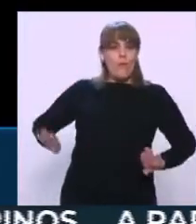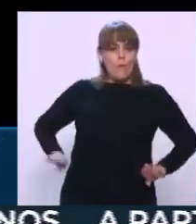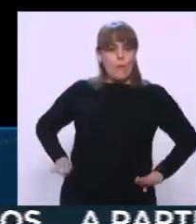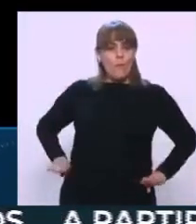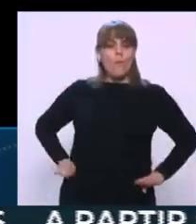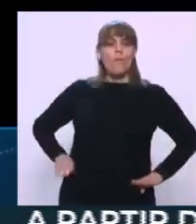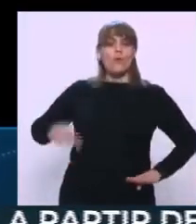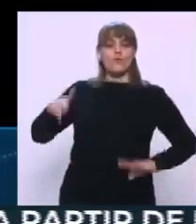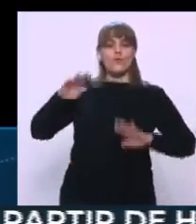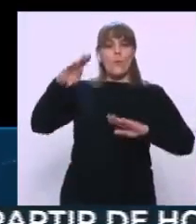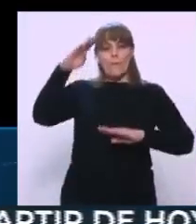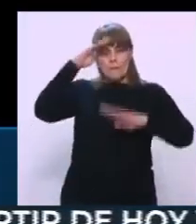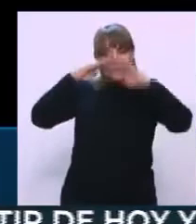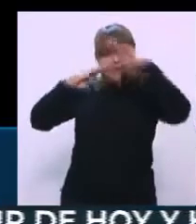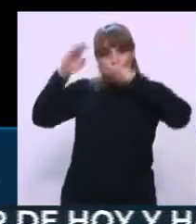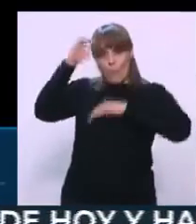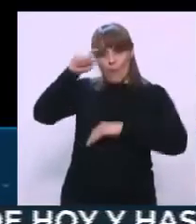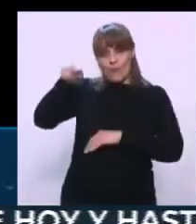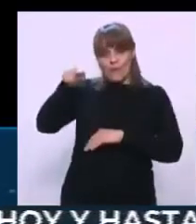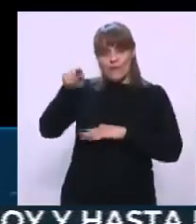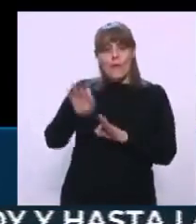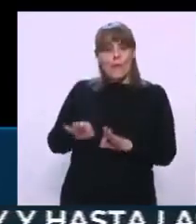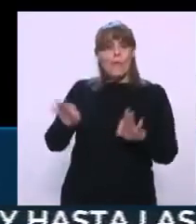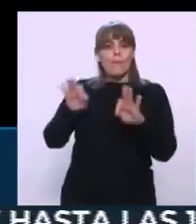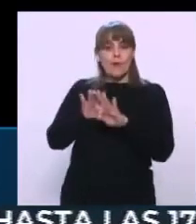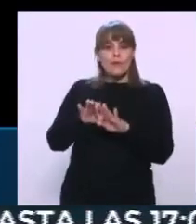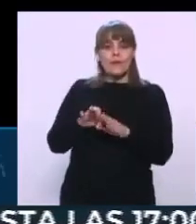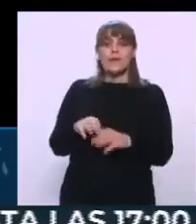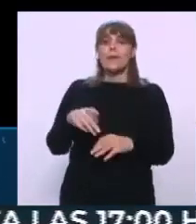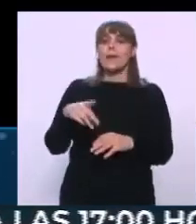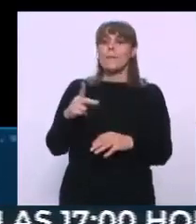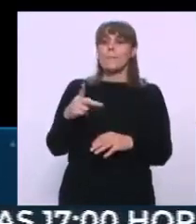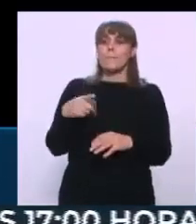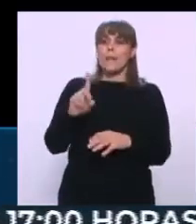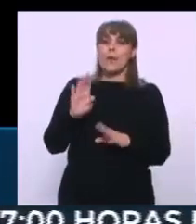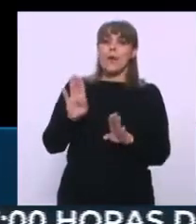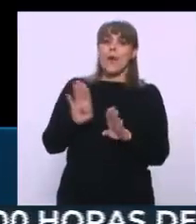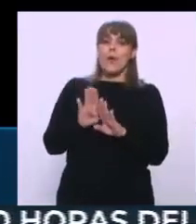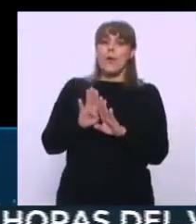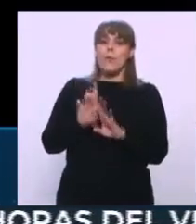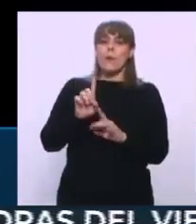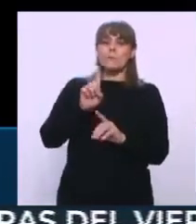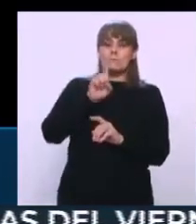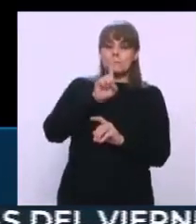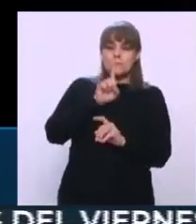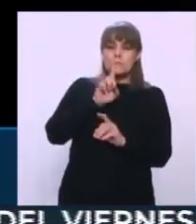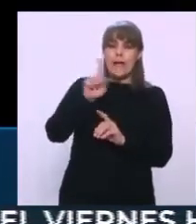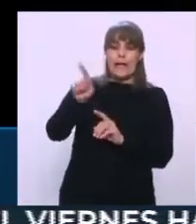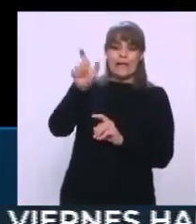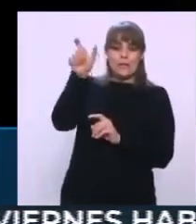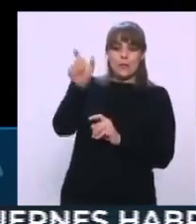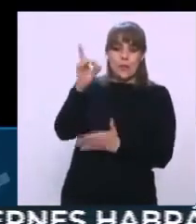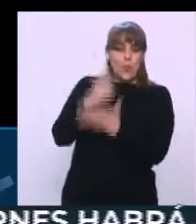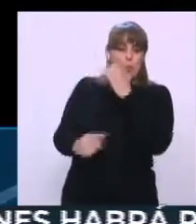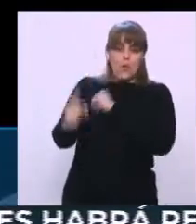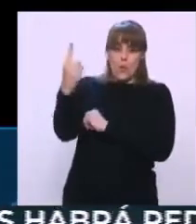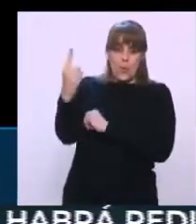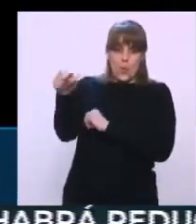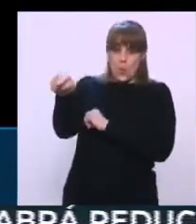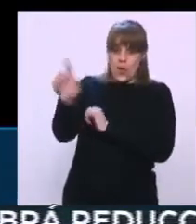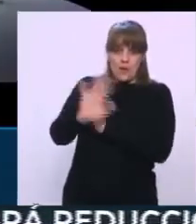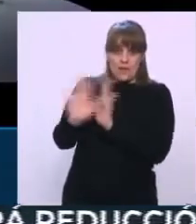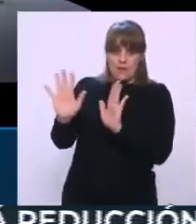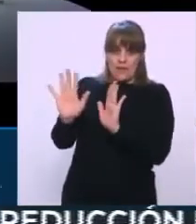yo diría muy en solitario. No es que esté absolutamente aislado, pero está en una correlación muy